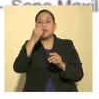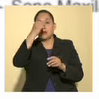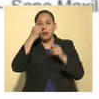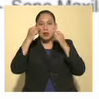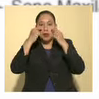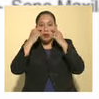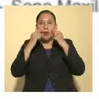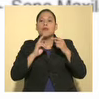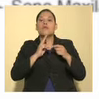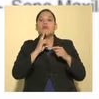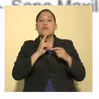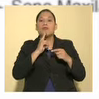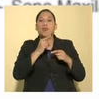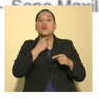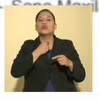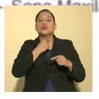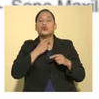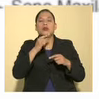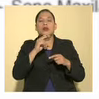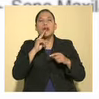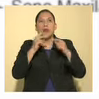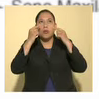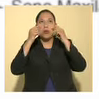voz. La resonancia,